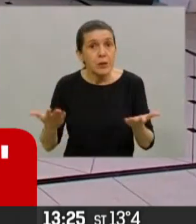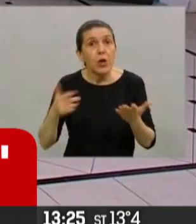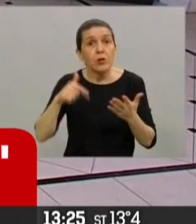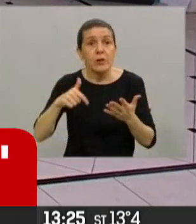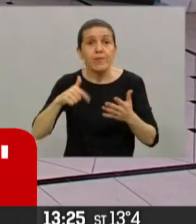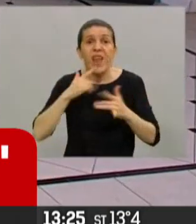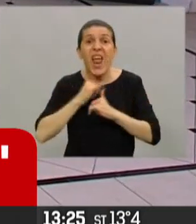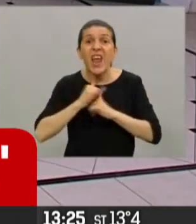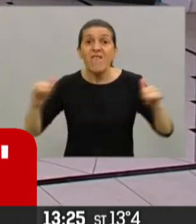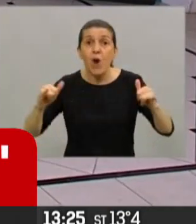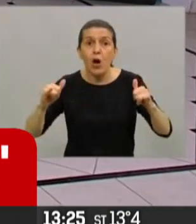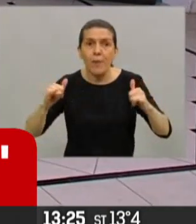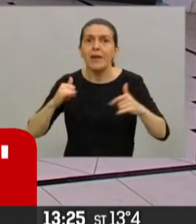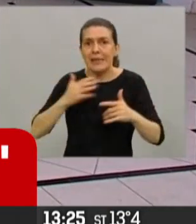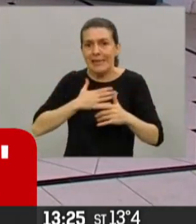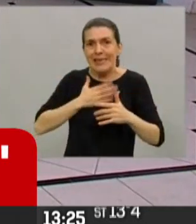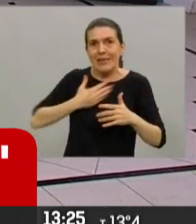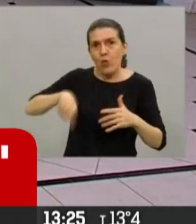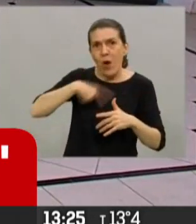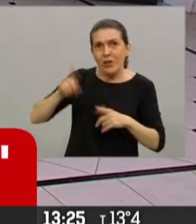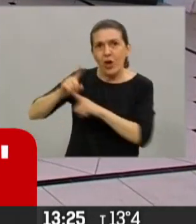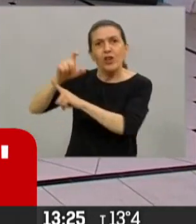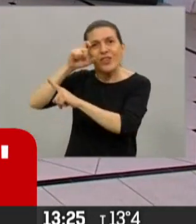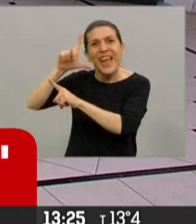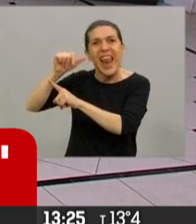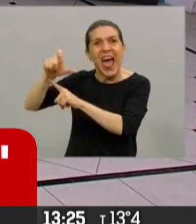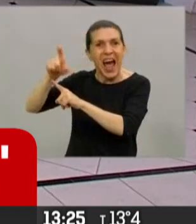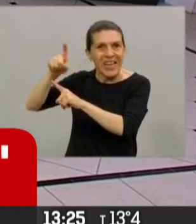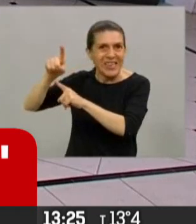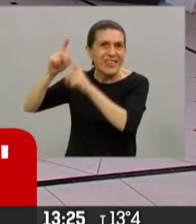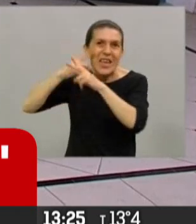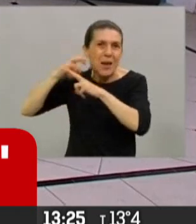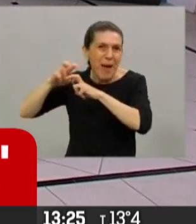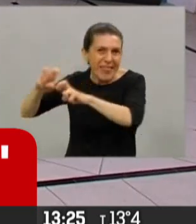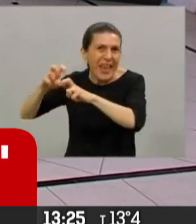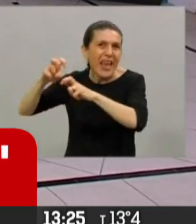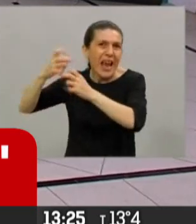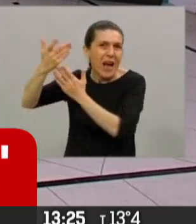este informe, que es un informe no es nuestro, es un informe de la CELAC, hecho sobre datos,